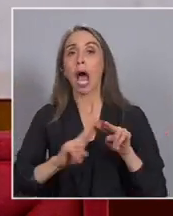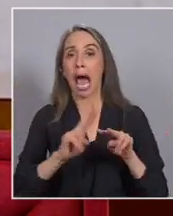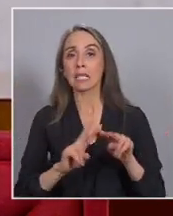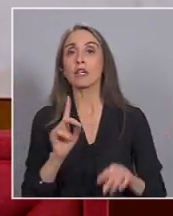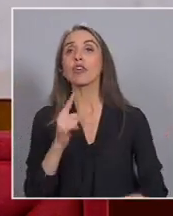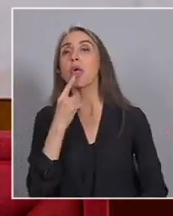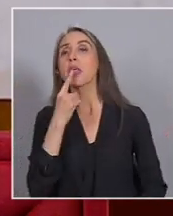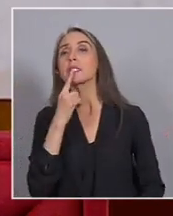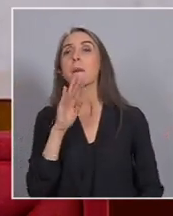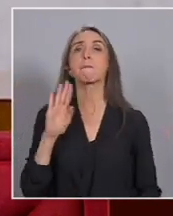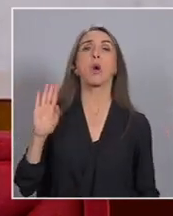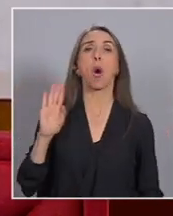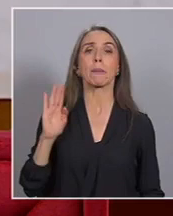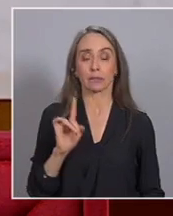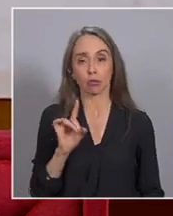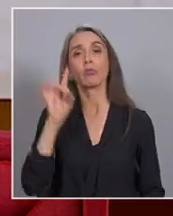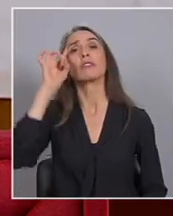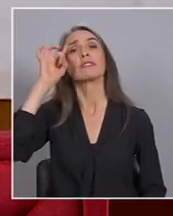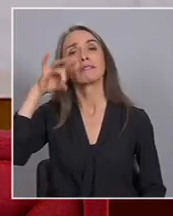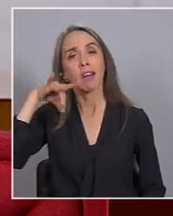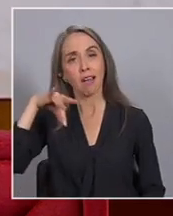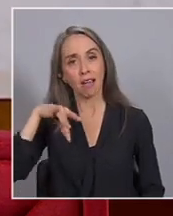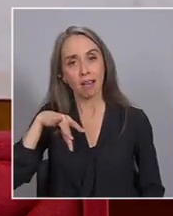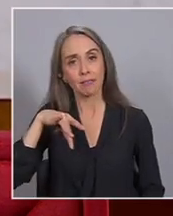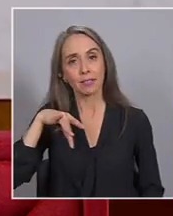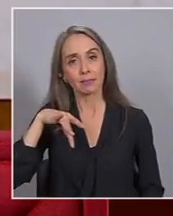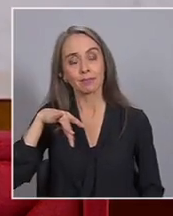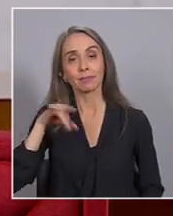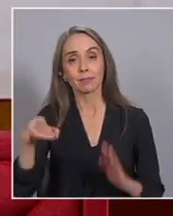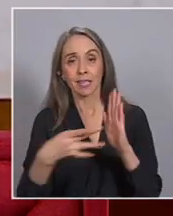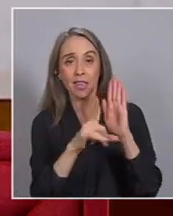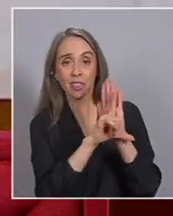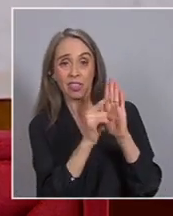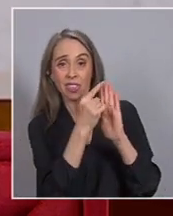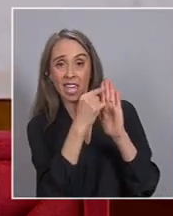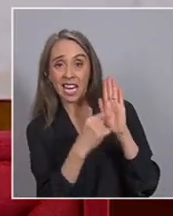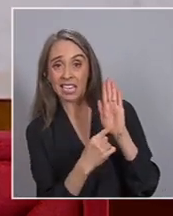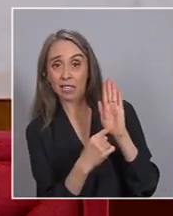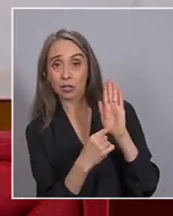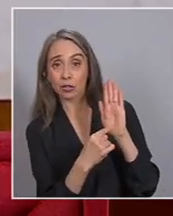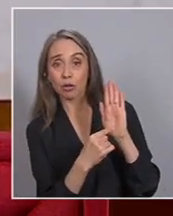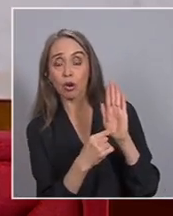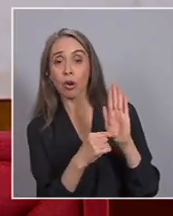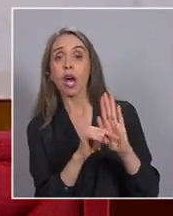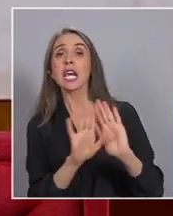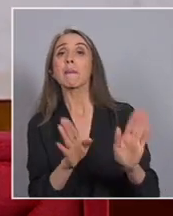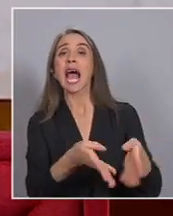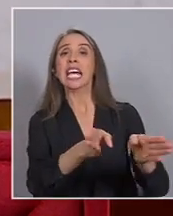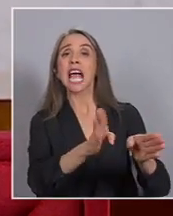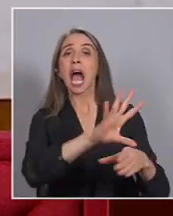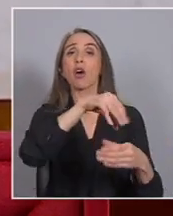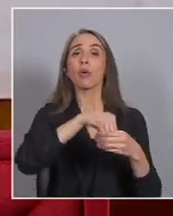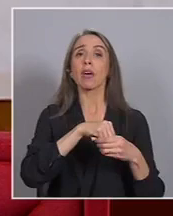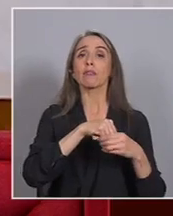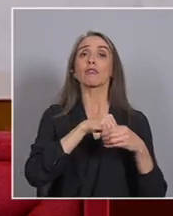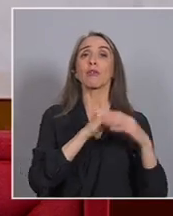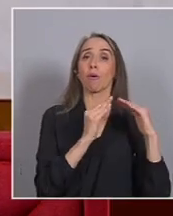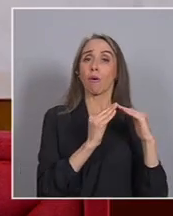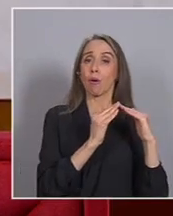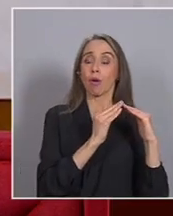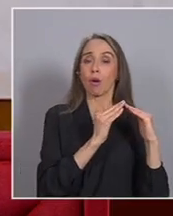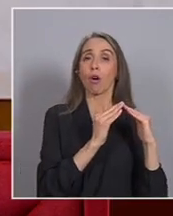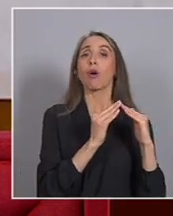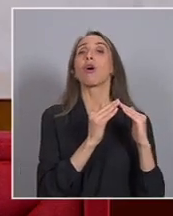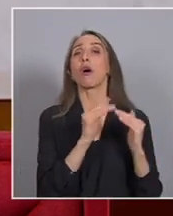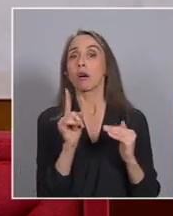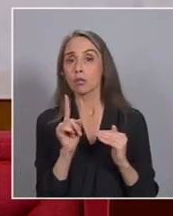prometiendo. Ahora sabemos que los delitos no solo se cometen en las calles y en los hogares, también se